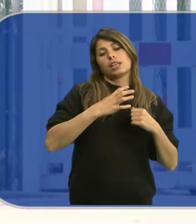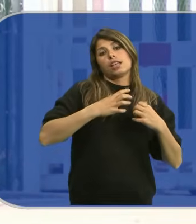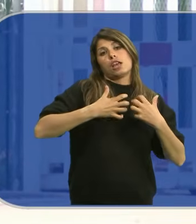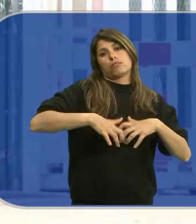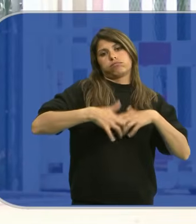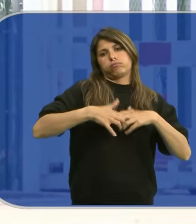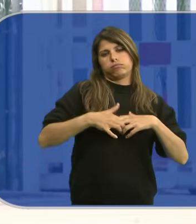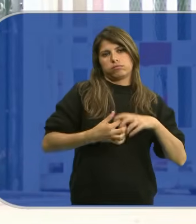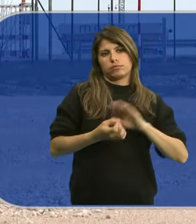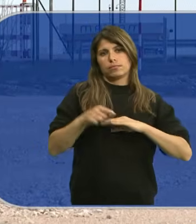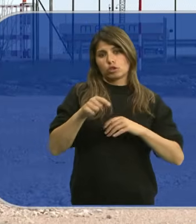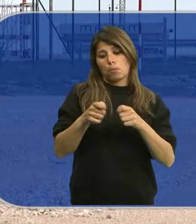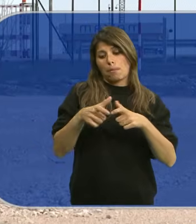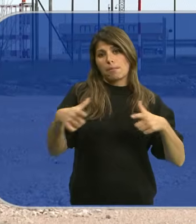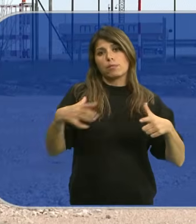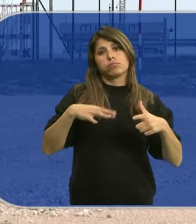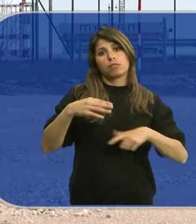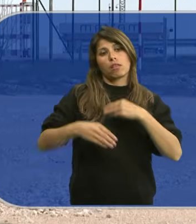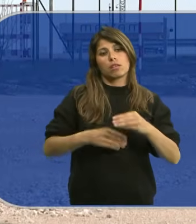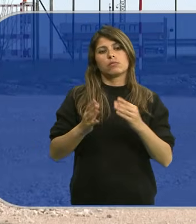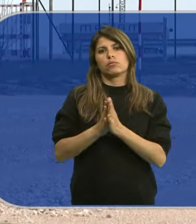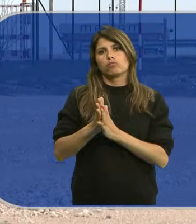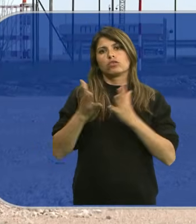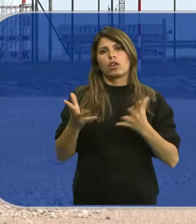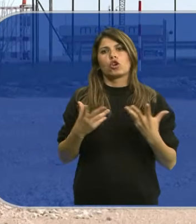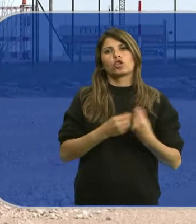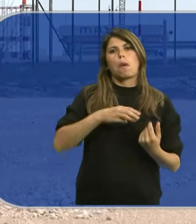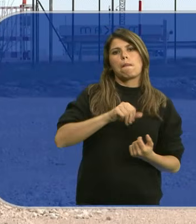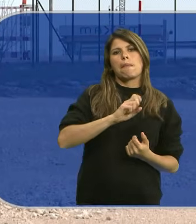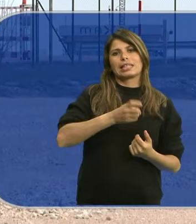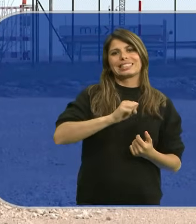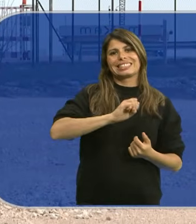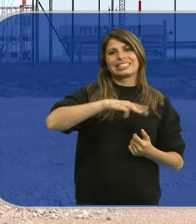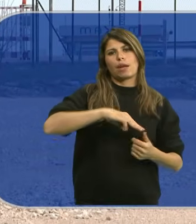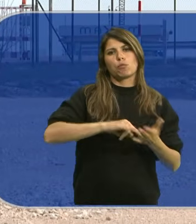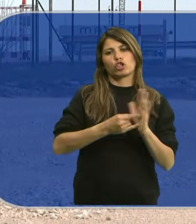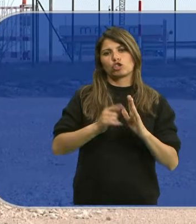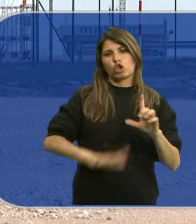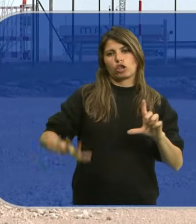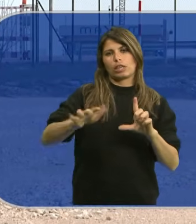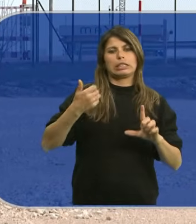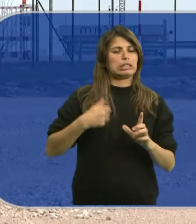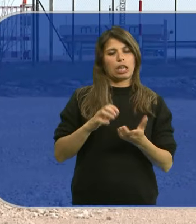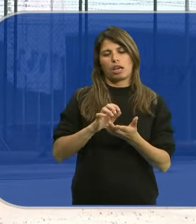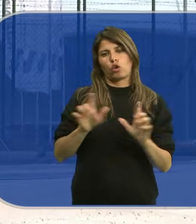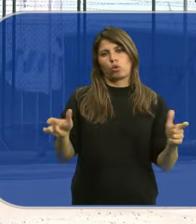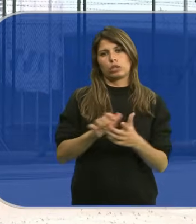expansión sea posible, se lleve a cabo, Expal ha impulsado junto a Maxam un proyecto regional que ya tramita la Junta de Castilla y